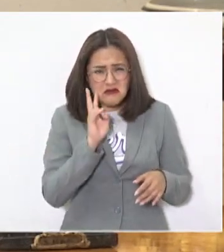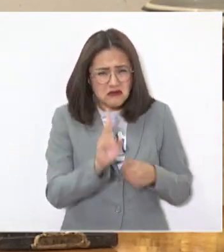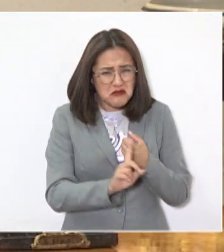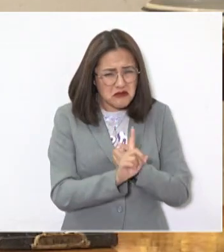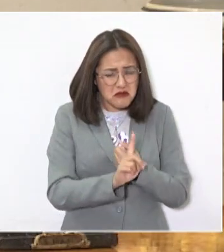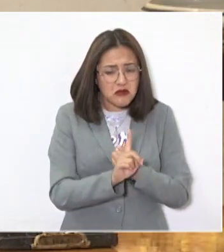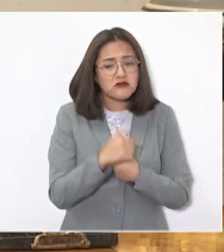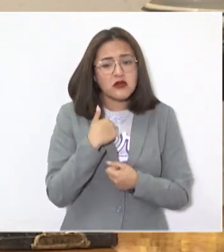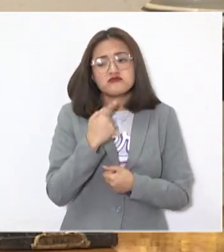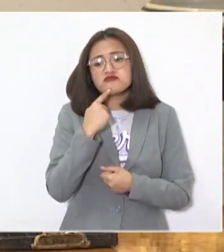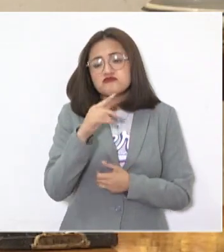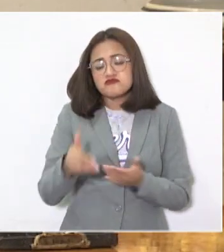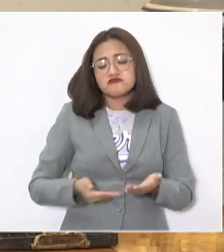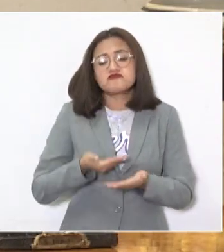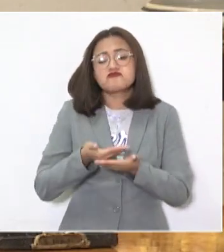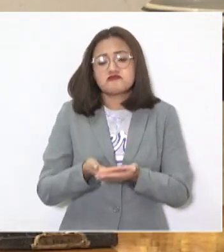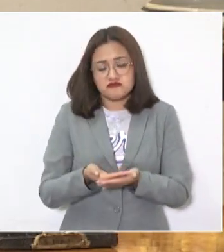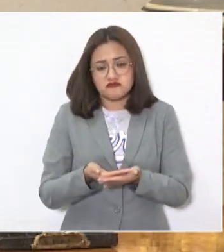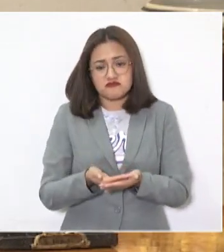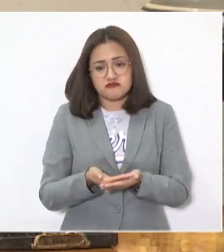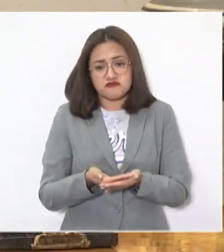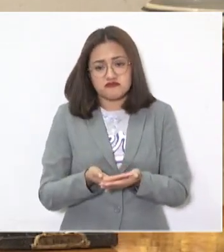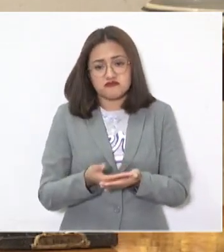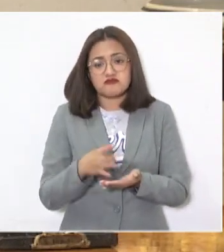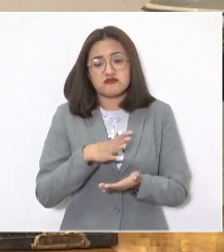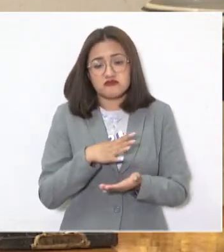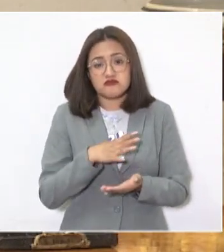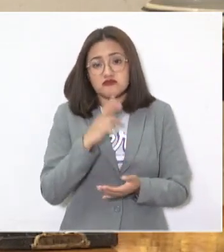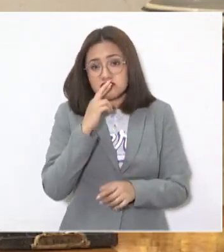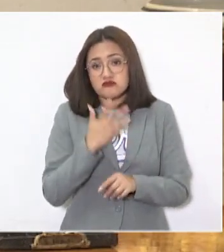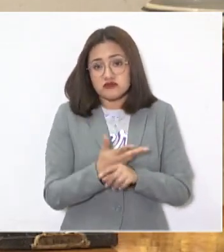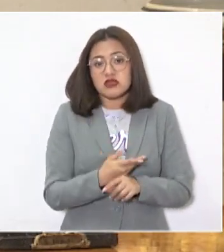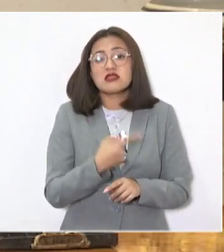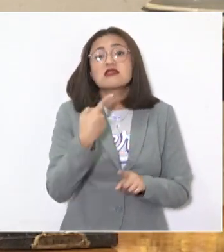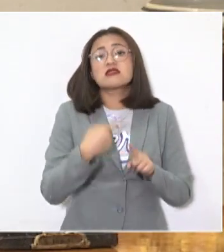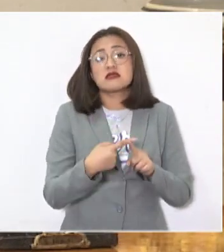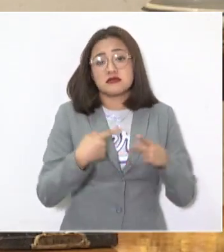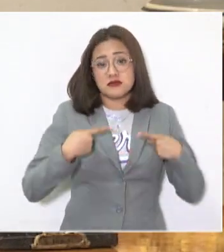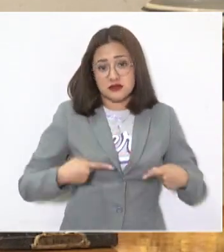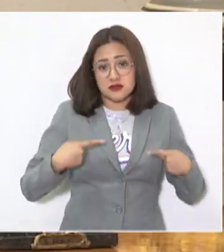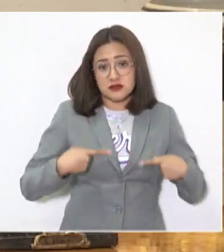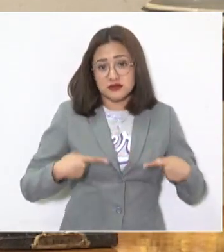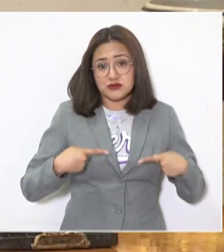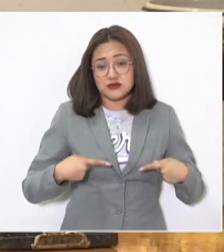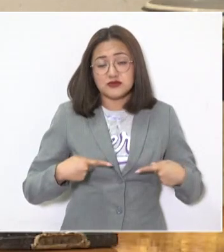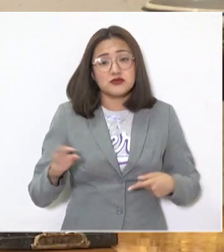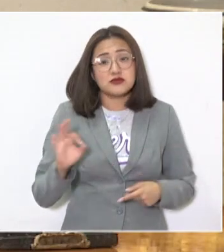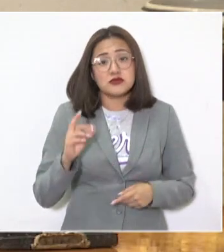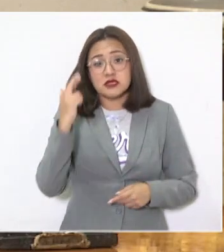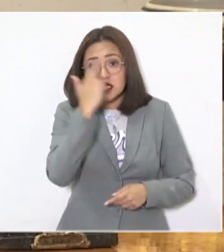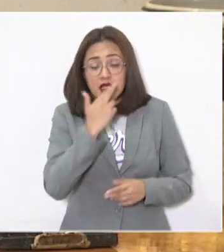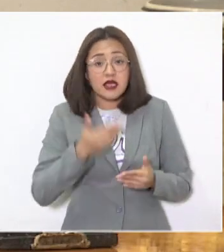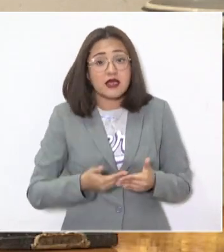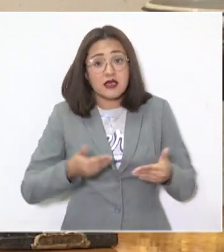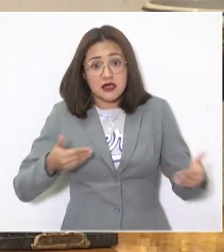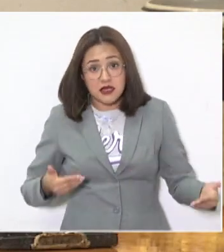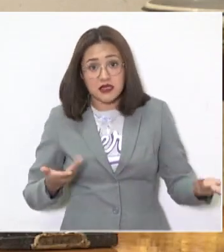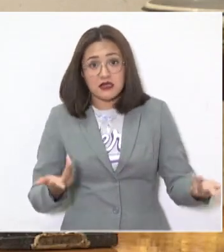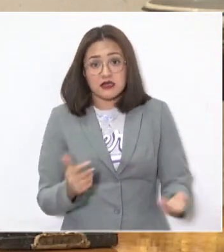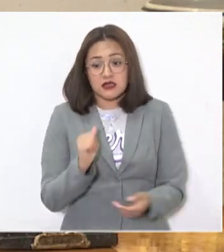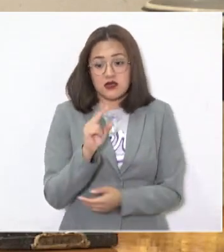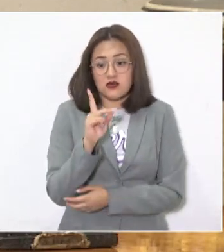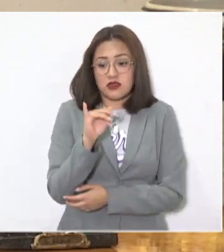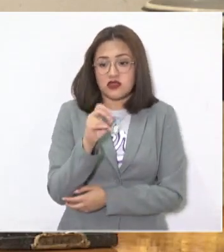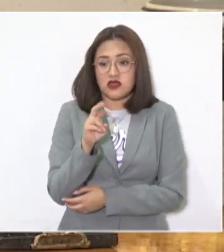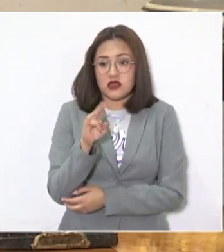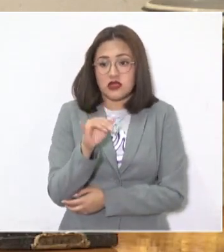presentaremos las denuncias o las acusaciones correspondientes. previa a las revisiones, las auditorías y todo